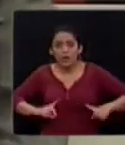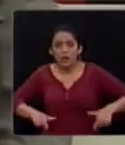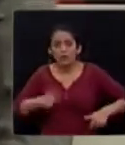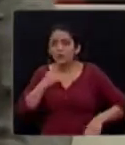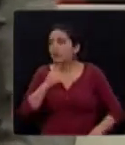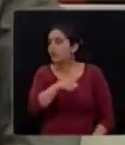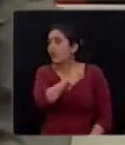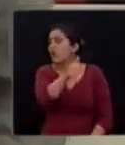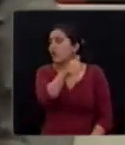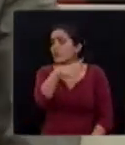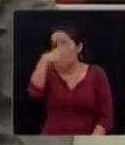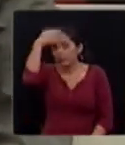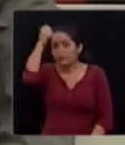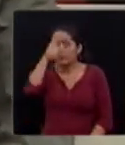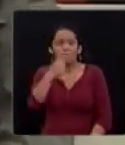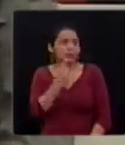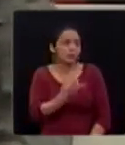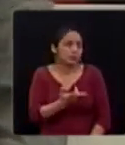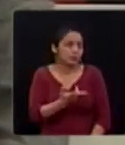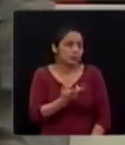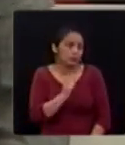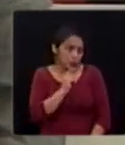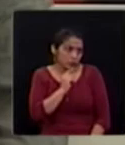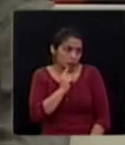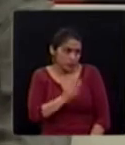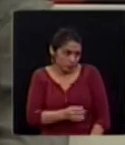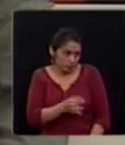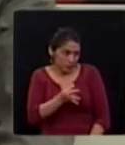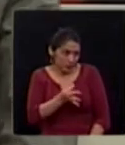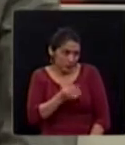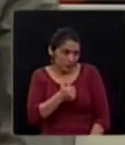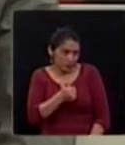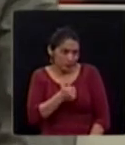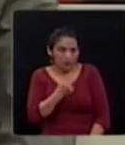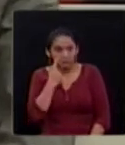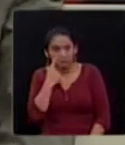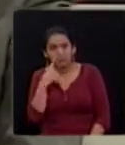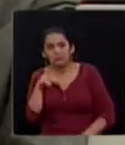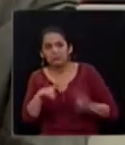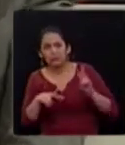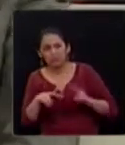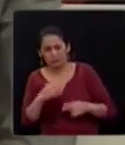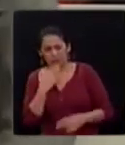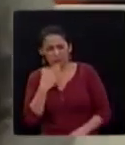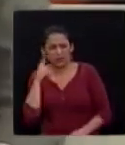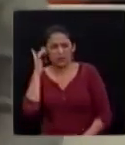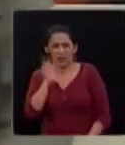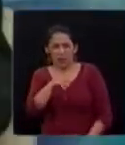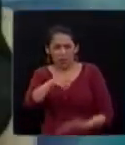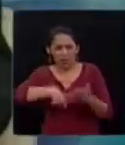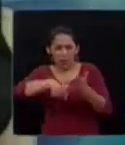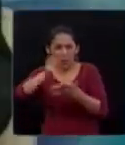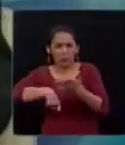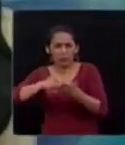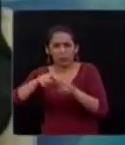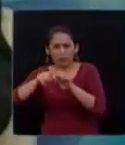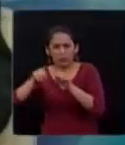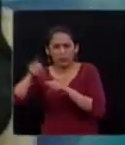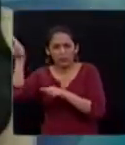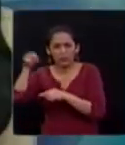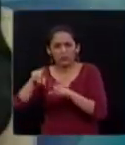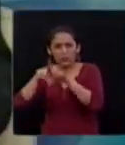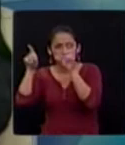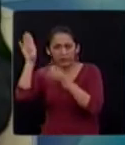lamentablemente, todas las evidencias indican lo contrario, y la justicia no está haciendo lo que tiene que hacer, ni la Asamblea está haciendo lo que tiene que hacer. En esa línea se creó